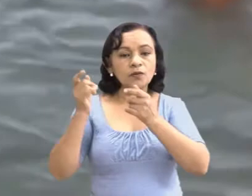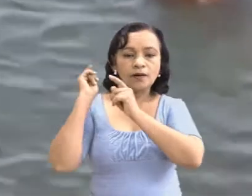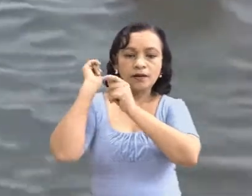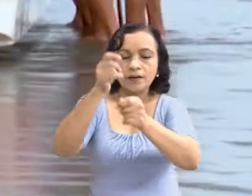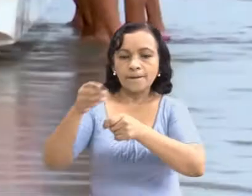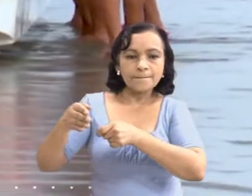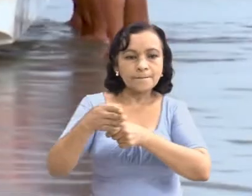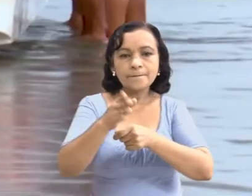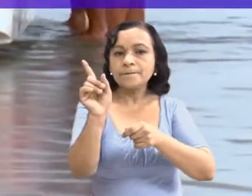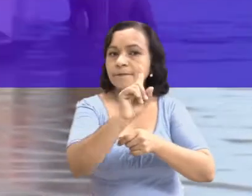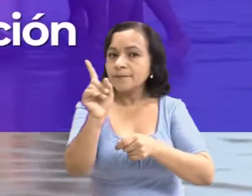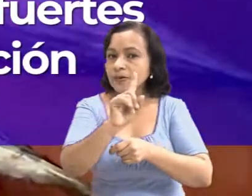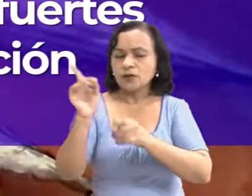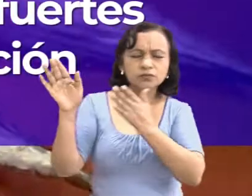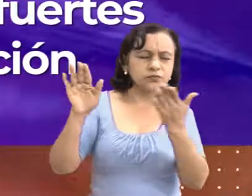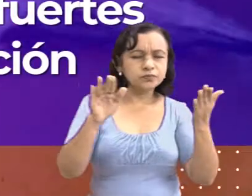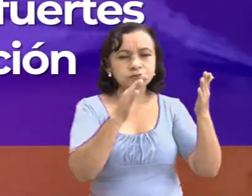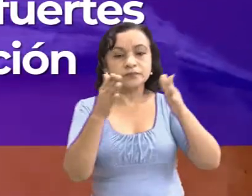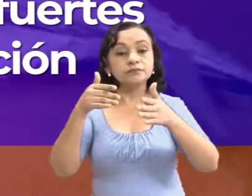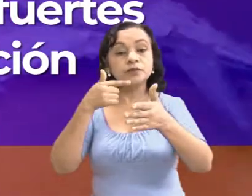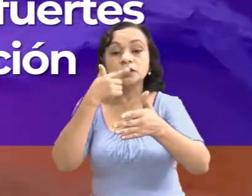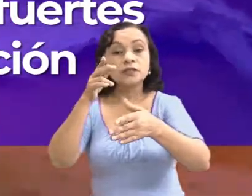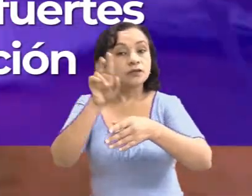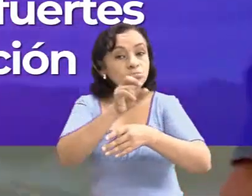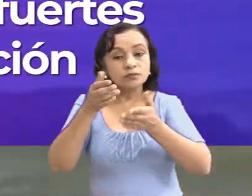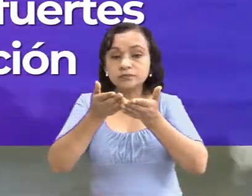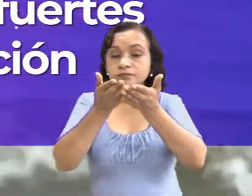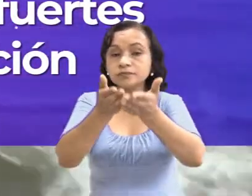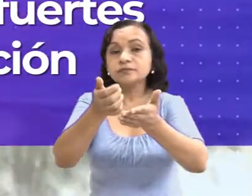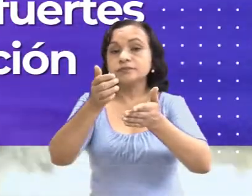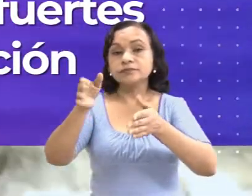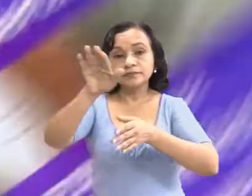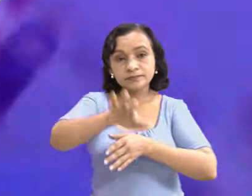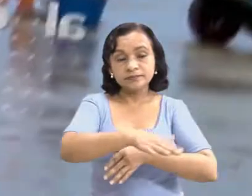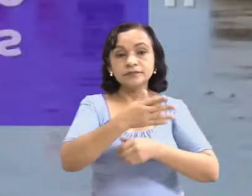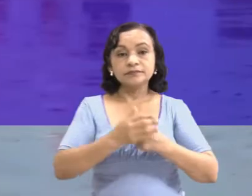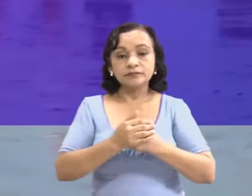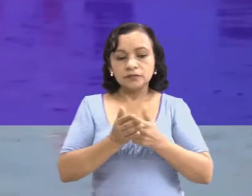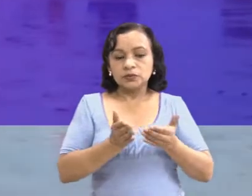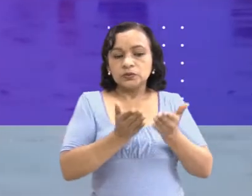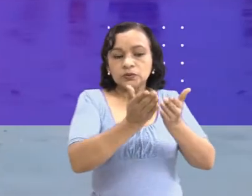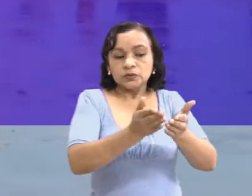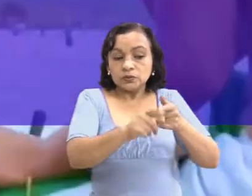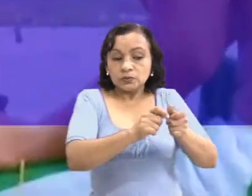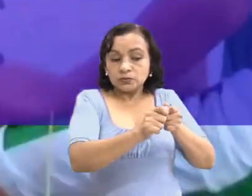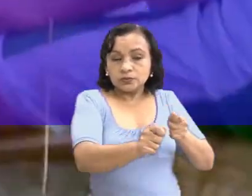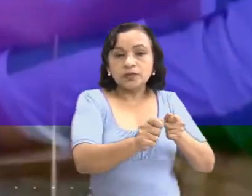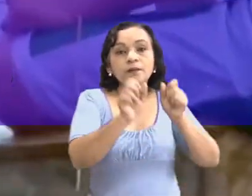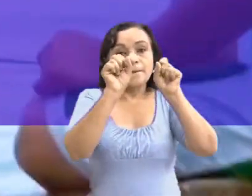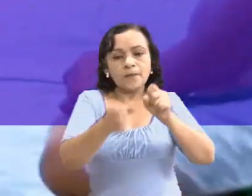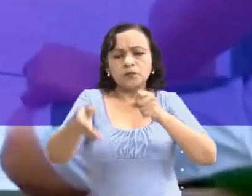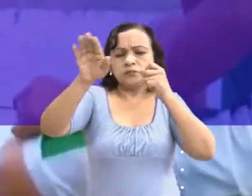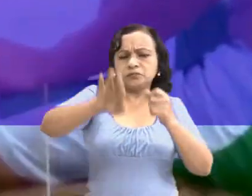de pesca artesanal si por razones de vientos fuertes se suspende la navegación en aguas abiertas. Ubiquemos lanchas en zonas seguras ante